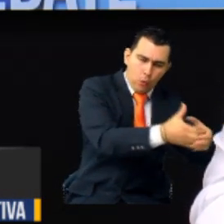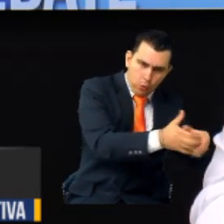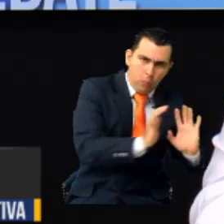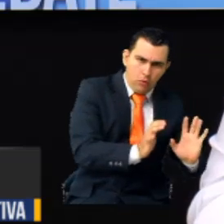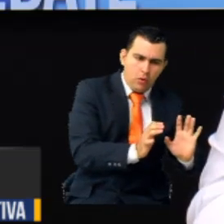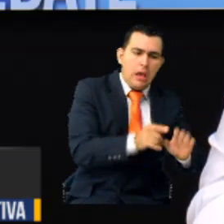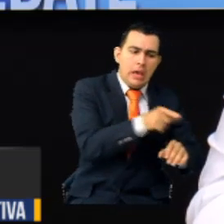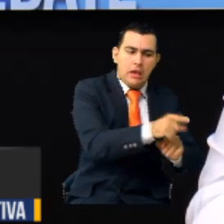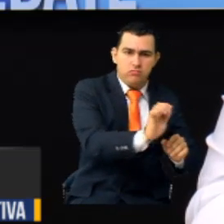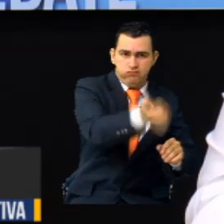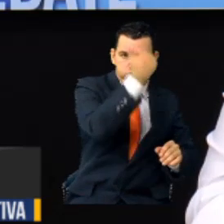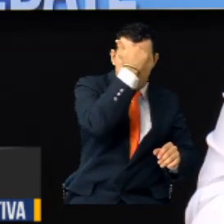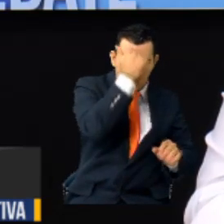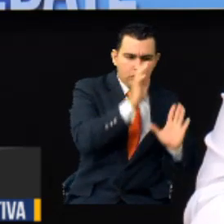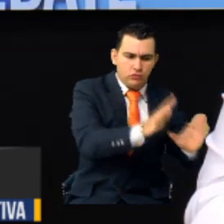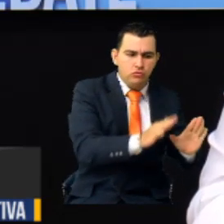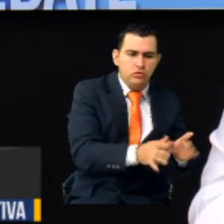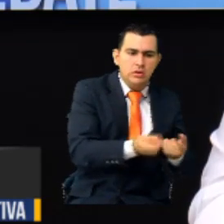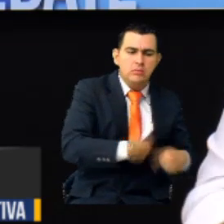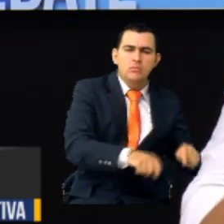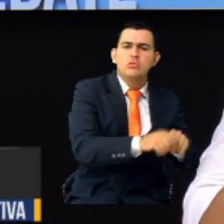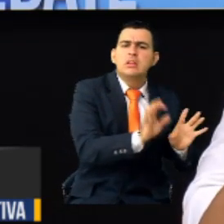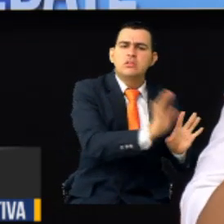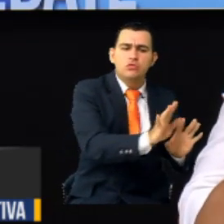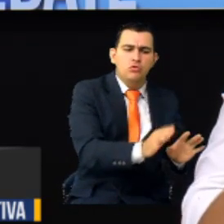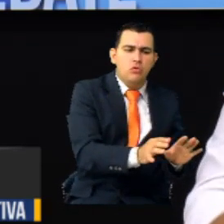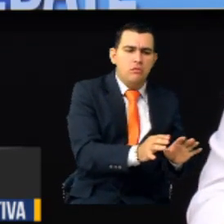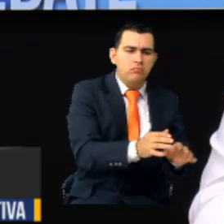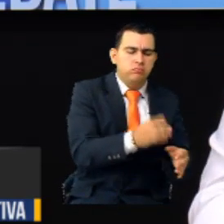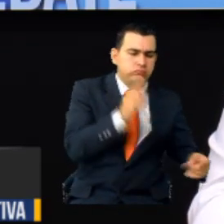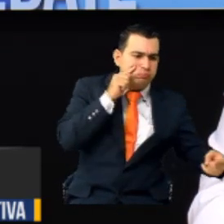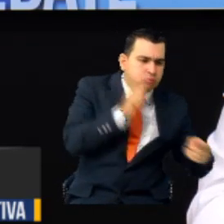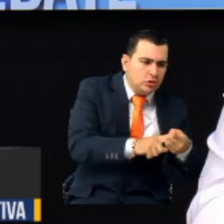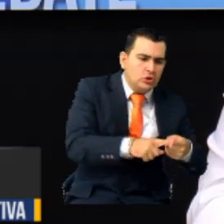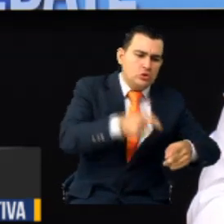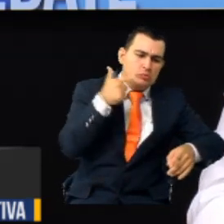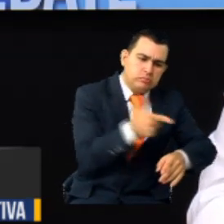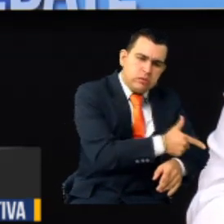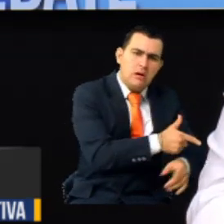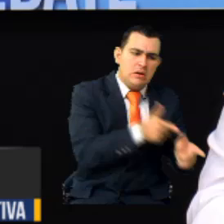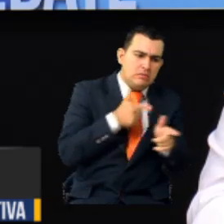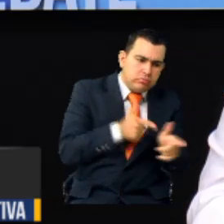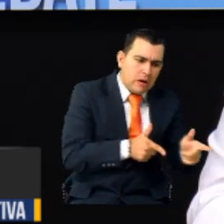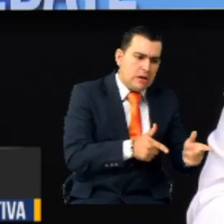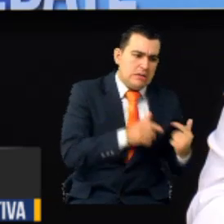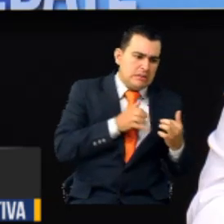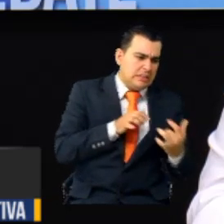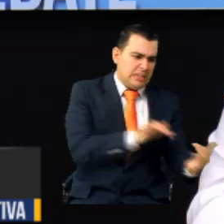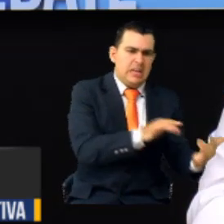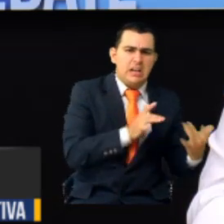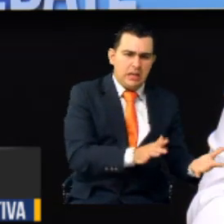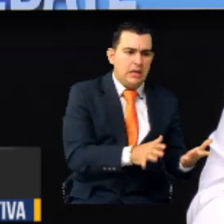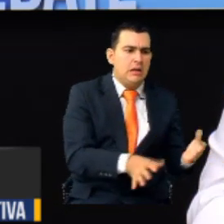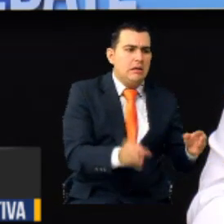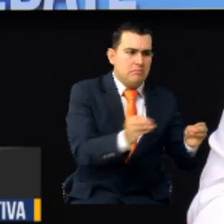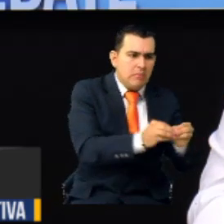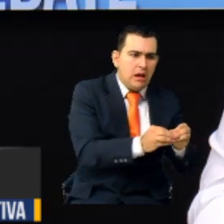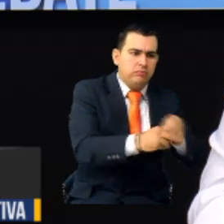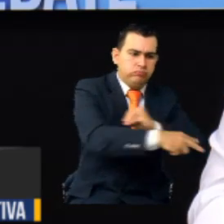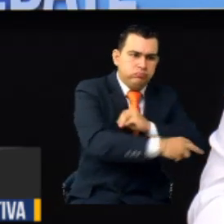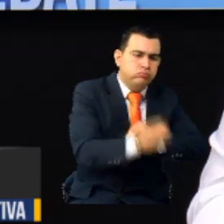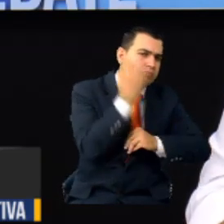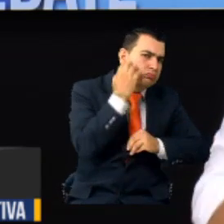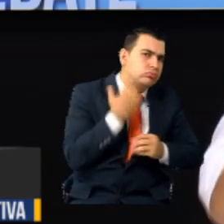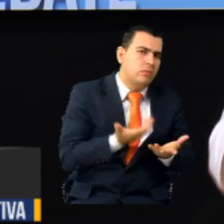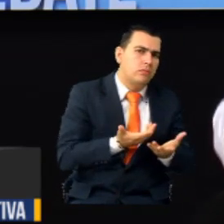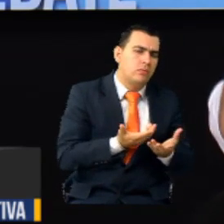sido fundamentadas solamente sobre el pillaje, sobre el crimen y sobre los asesinatos selectivos y sobre la extorsión y el vandalismo. Y una cosa cuando